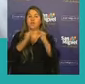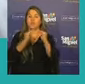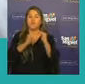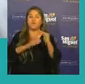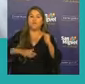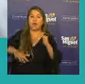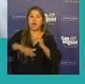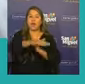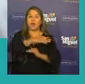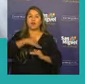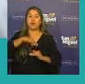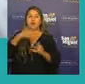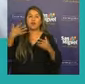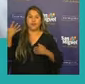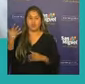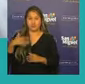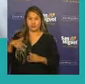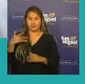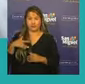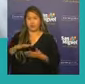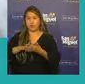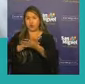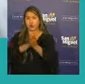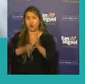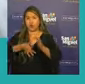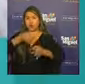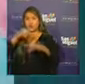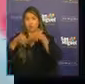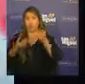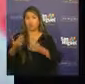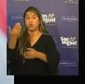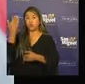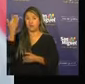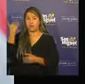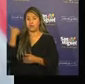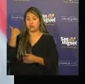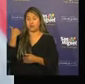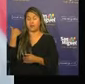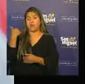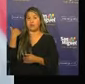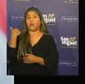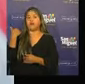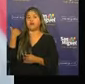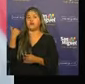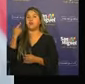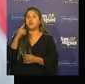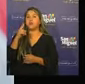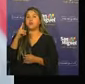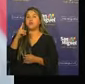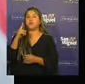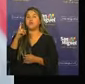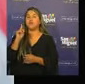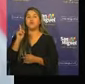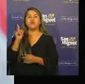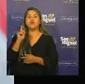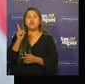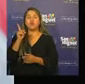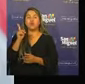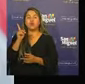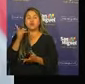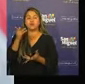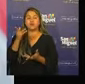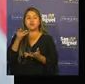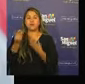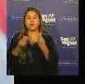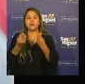importante. Todo lo que estamos hablando anteriormente no tiene ningún sentido si esto no se ocupa, si las vecinas y los vecinos